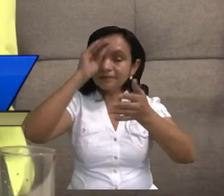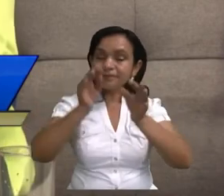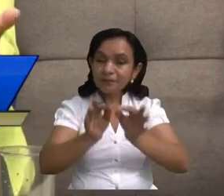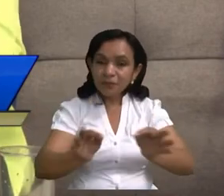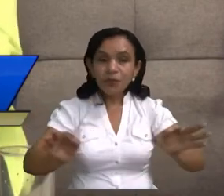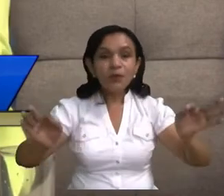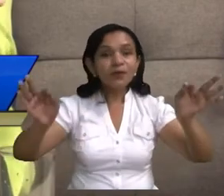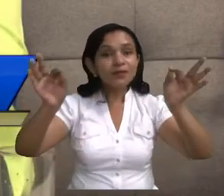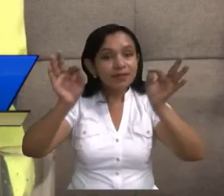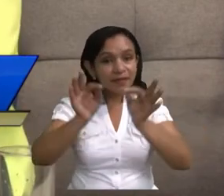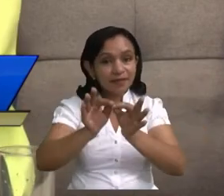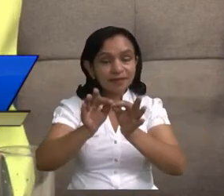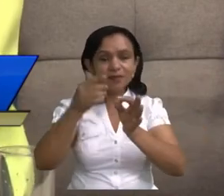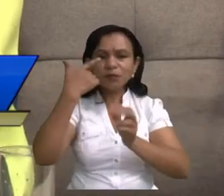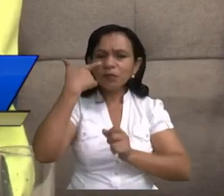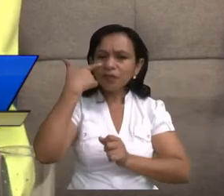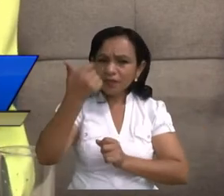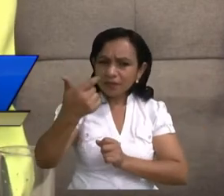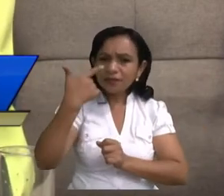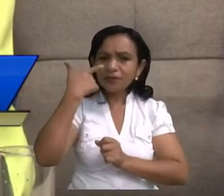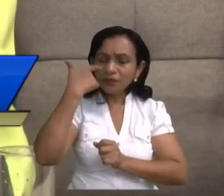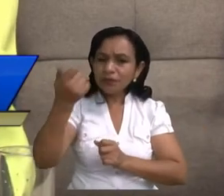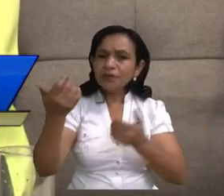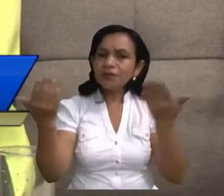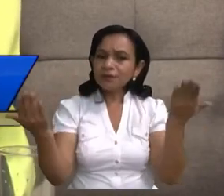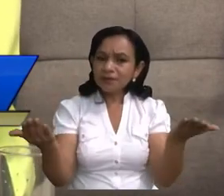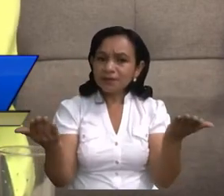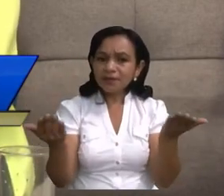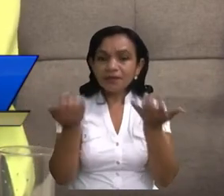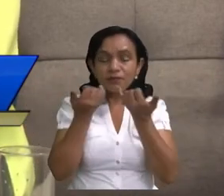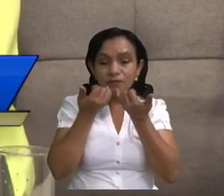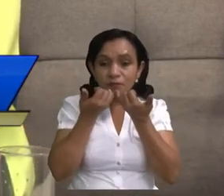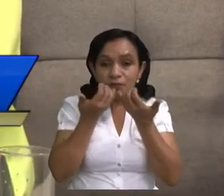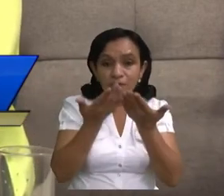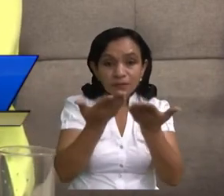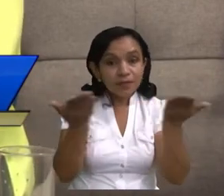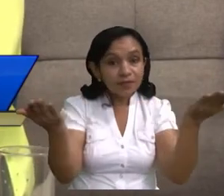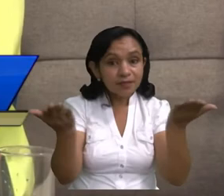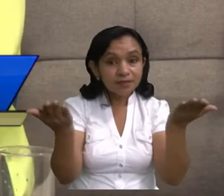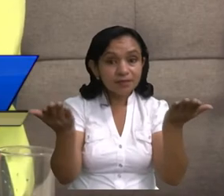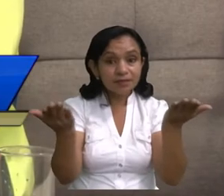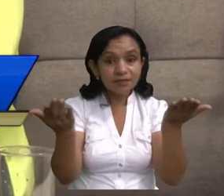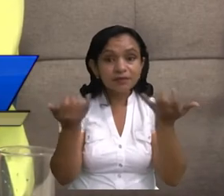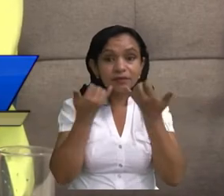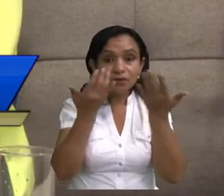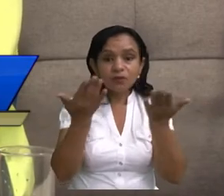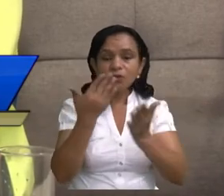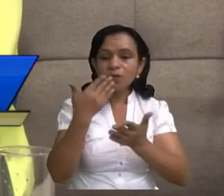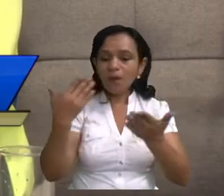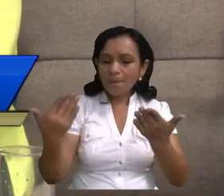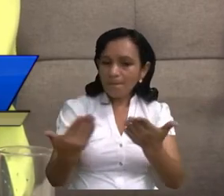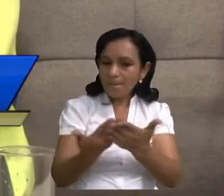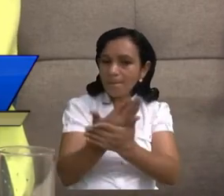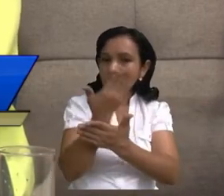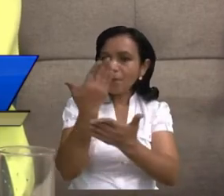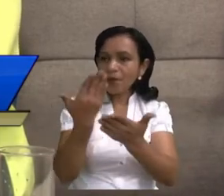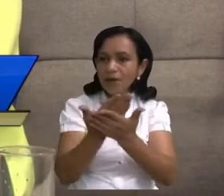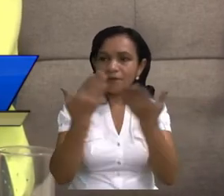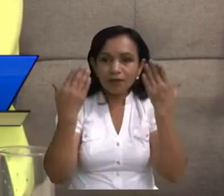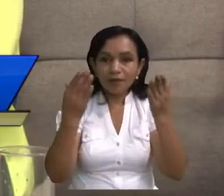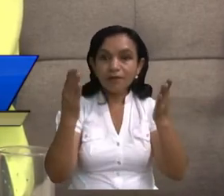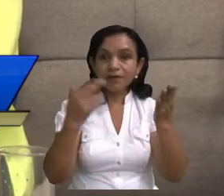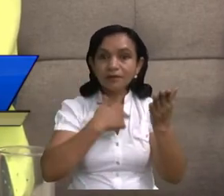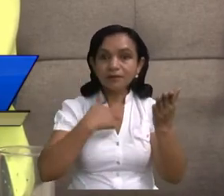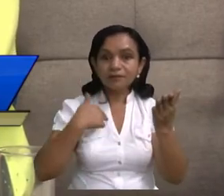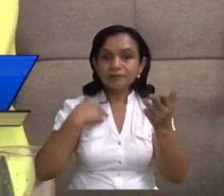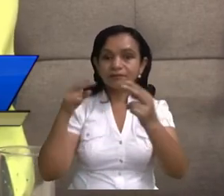porque también permite conocer lo que es la información que está muy nueva, muy actual, porque esto